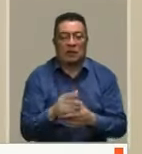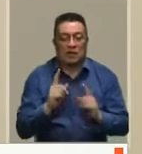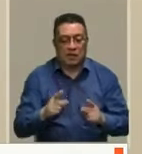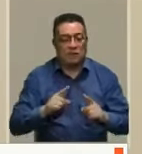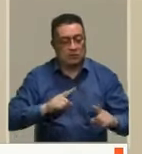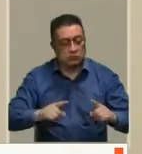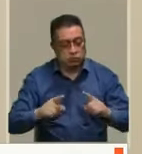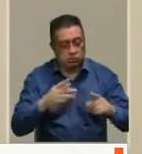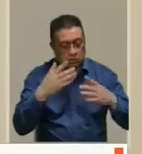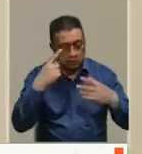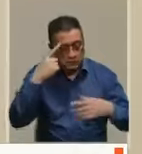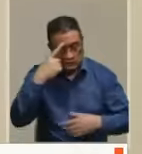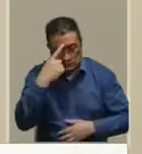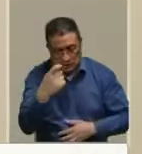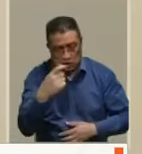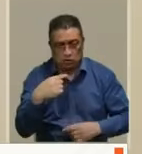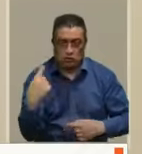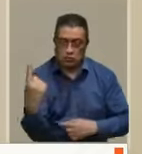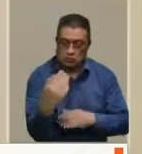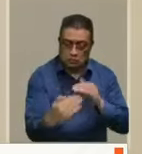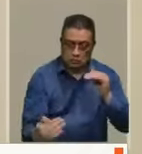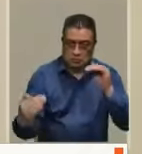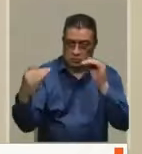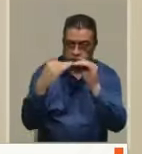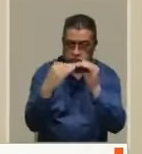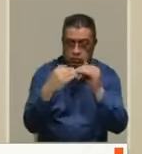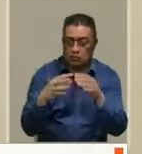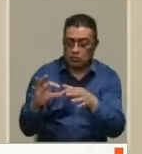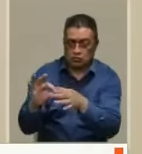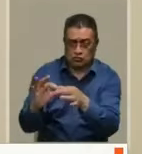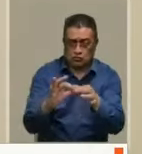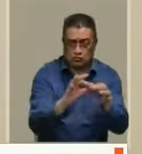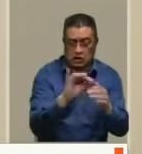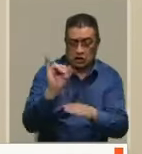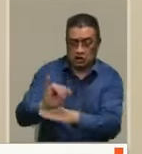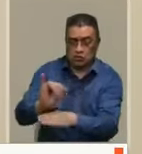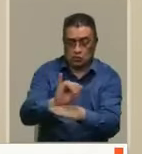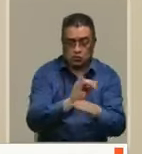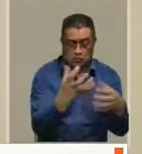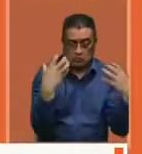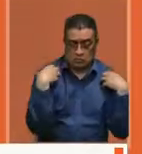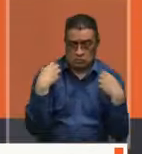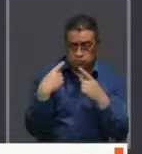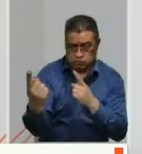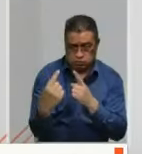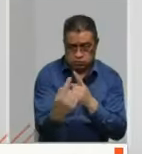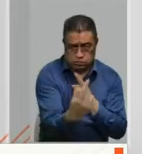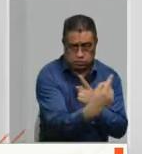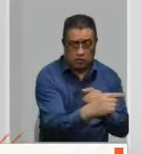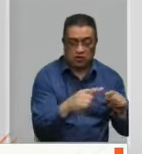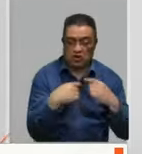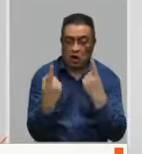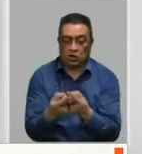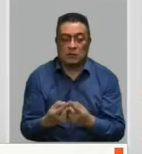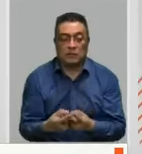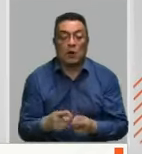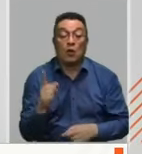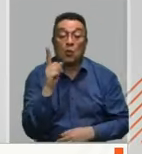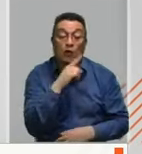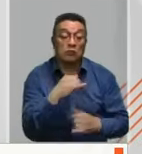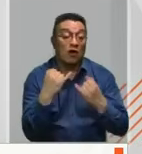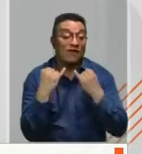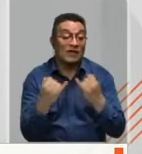altura de miras, de manera mancomunada con todas las instituciones que tienen un grado de responsabilidad en la materia. El último informe entregado por la